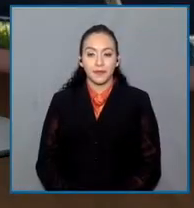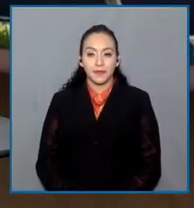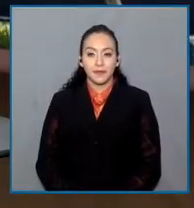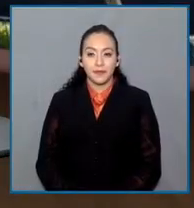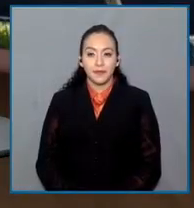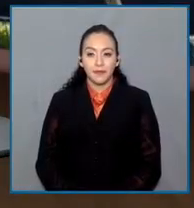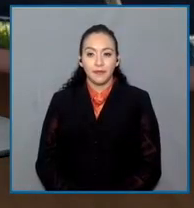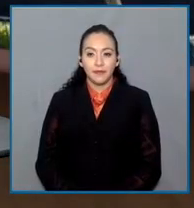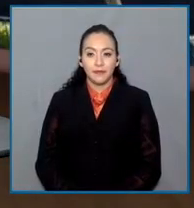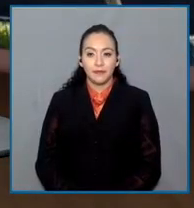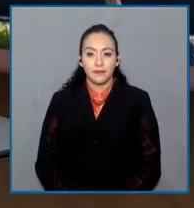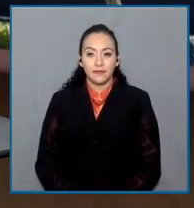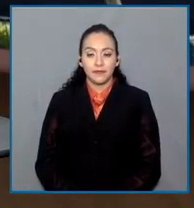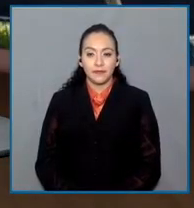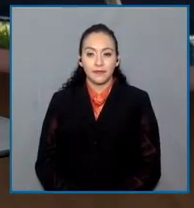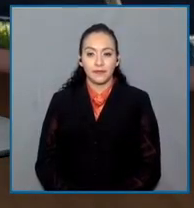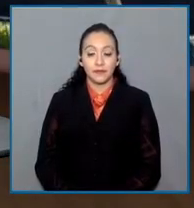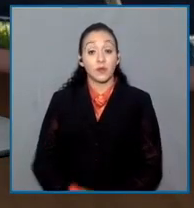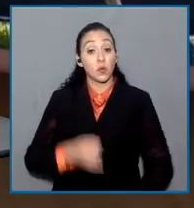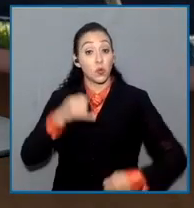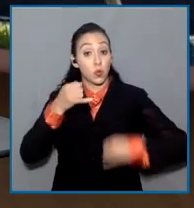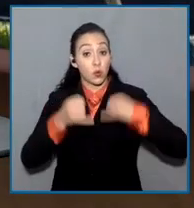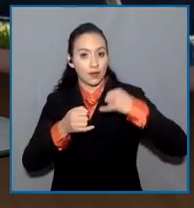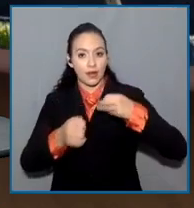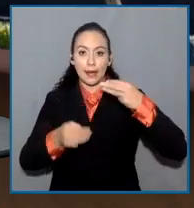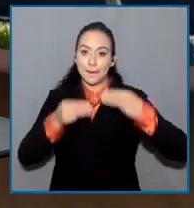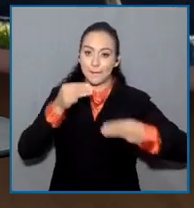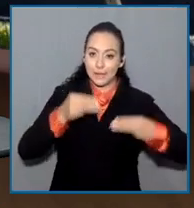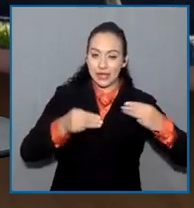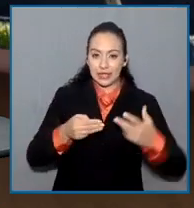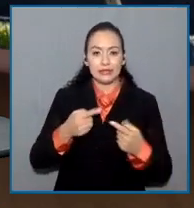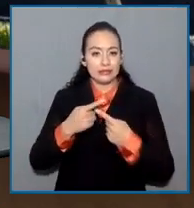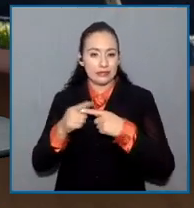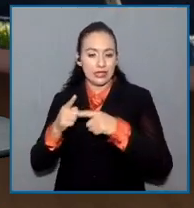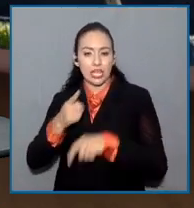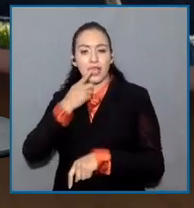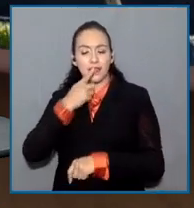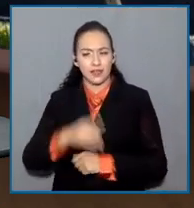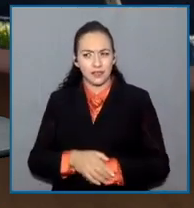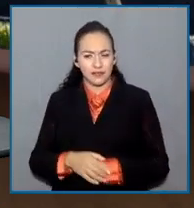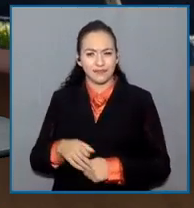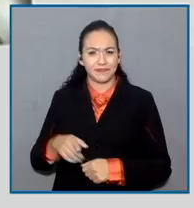Jueces y magistrados calificaron como un golpe de Estado la reforma al Poder Judicial.